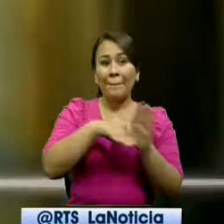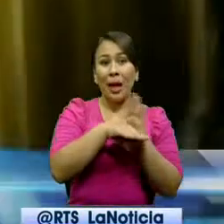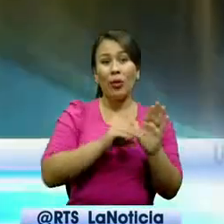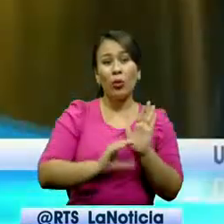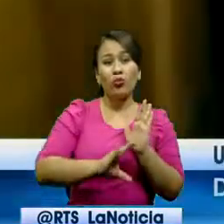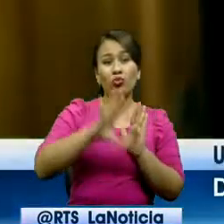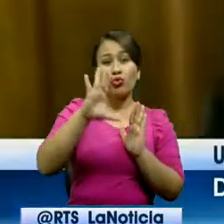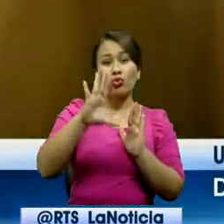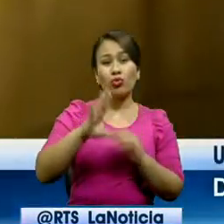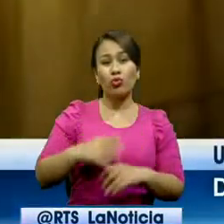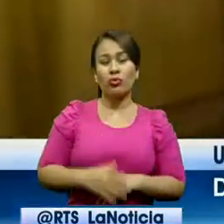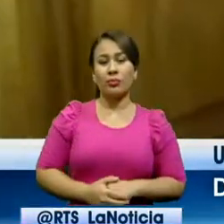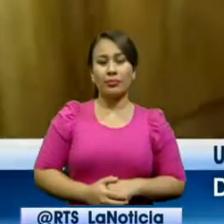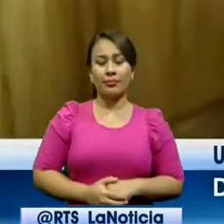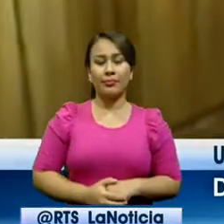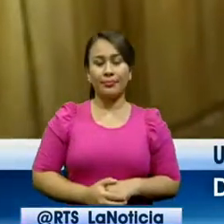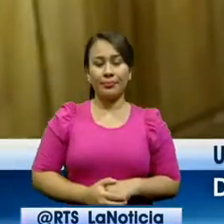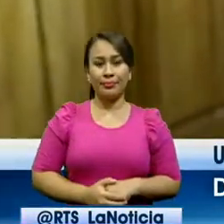normales.